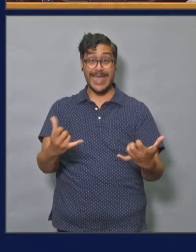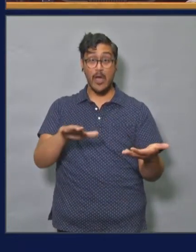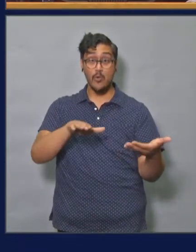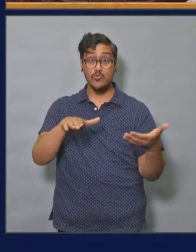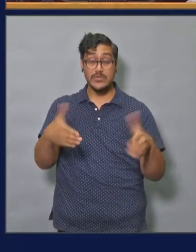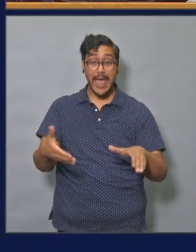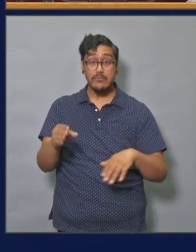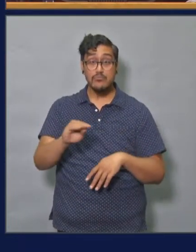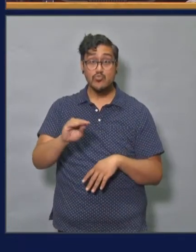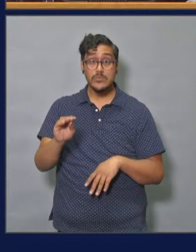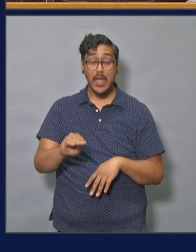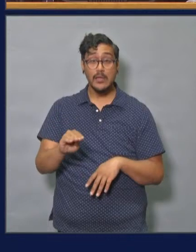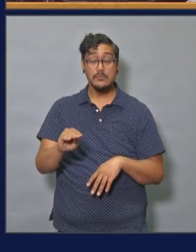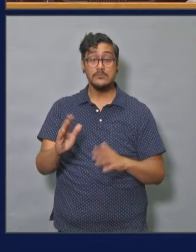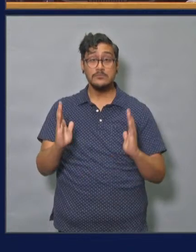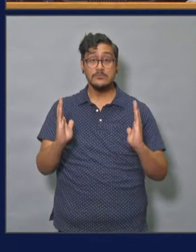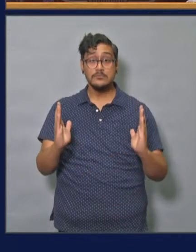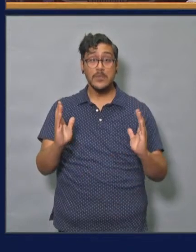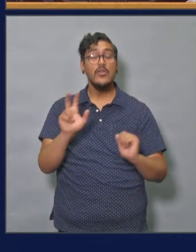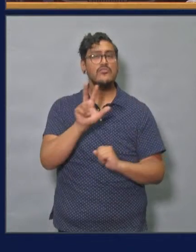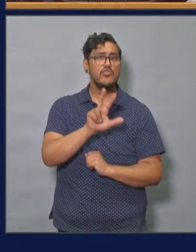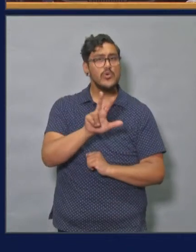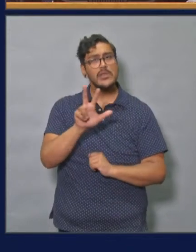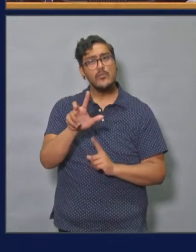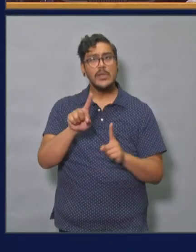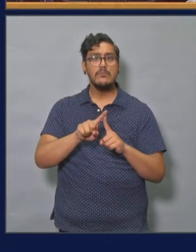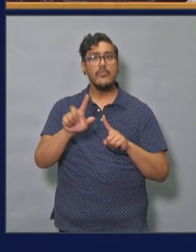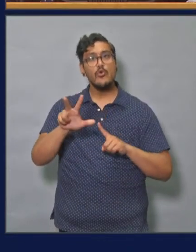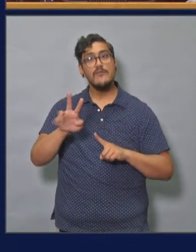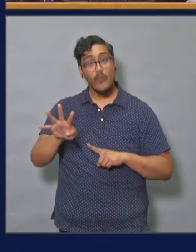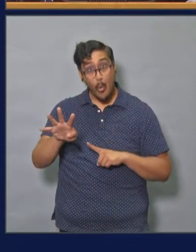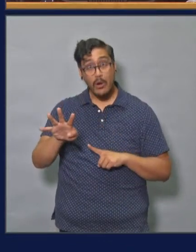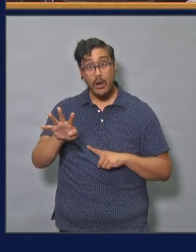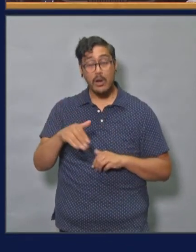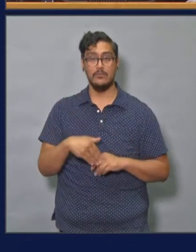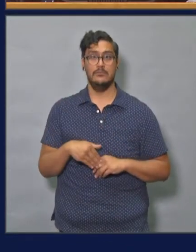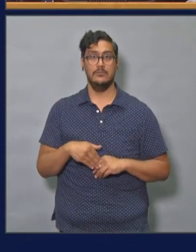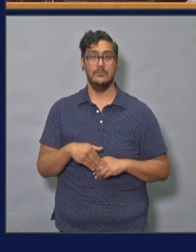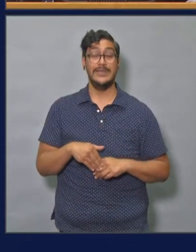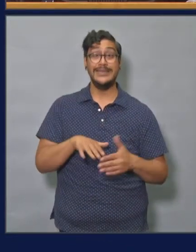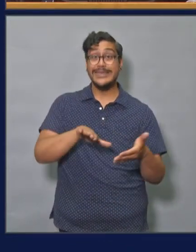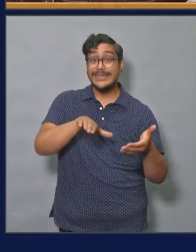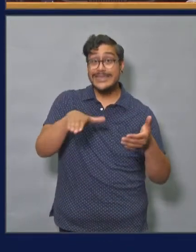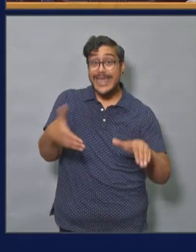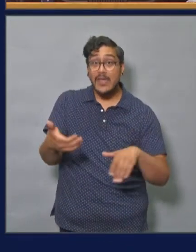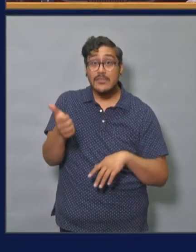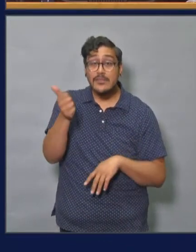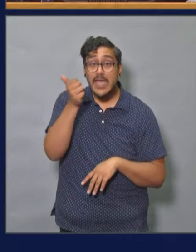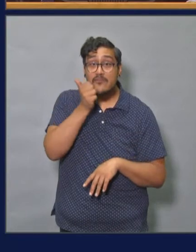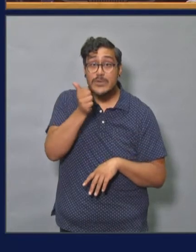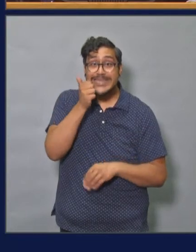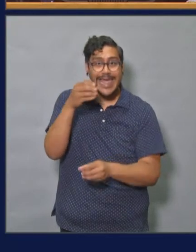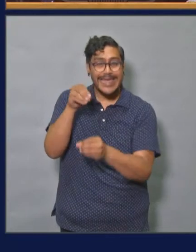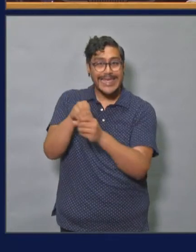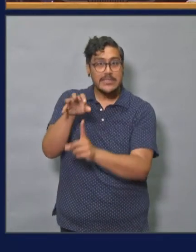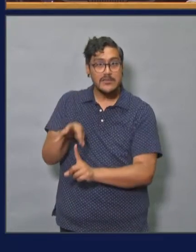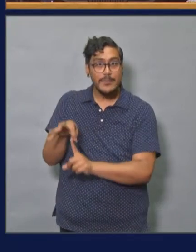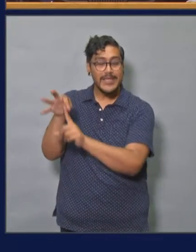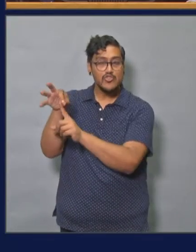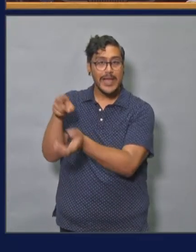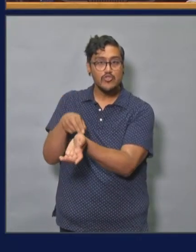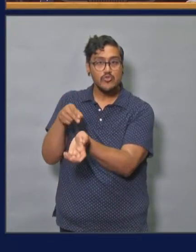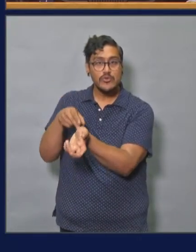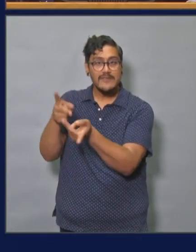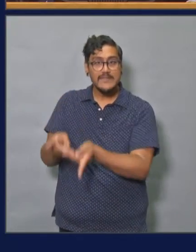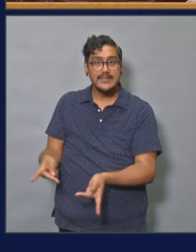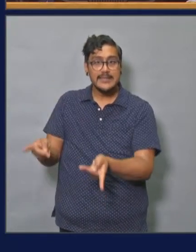fallecimientos diarios eran 33 o 34 y nuestro promedio de fallecimientos diarios en centros de enfermería